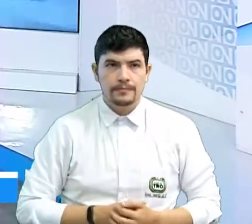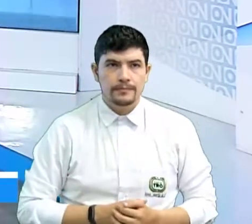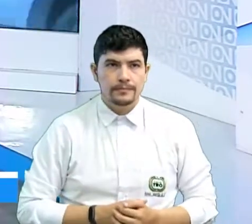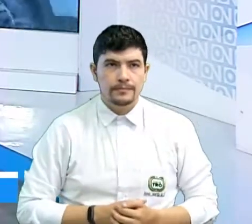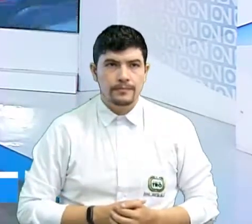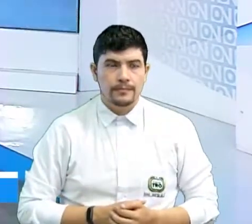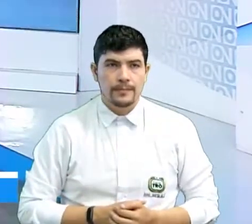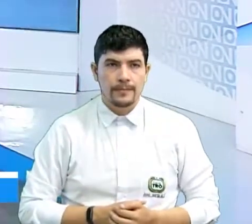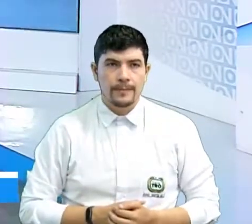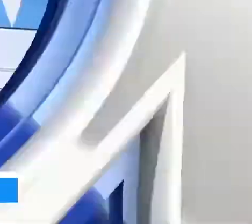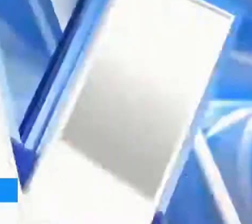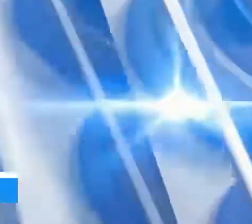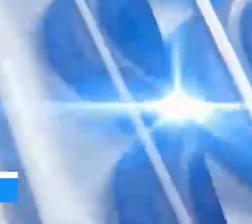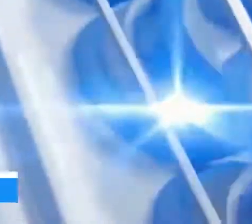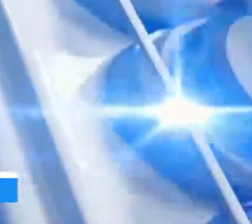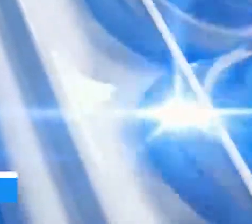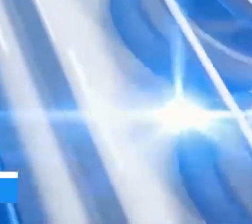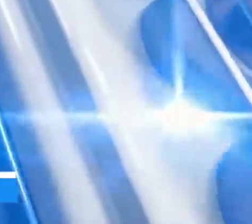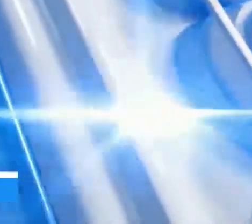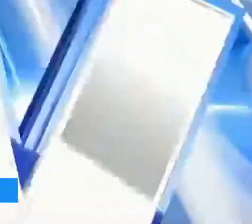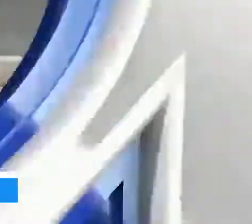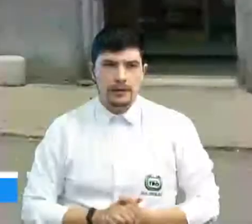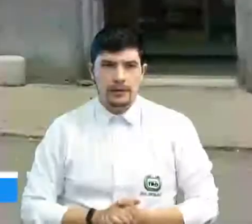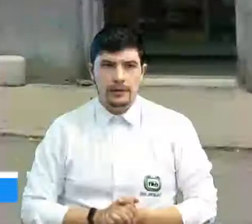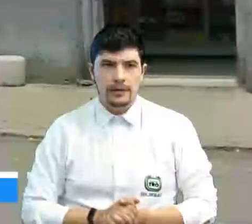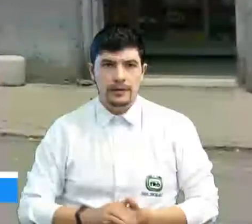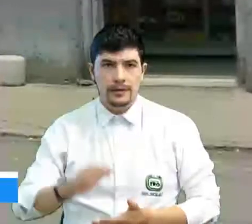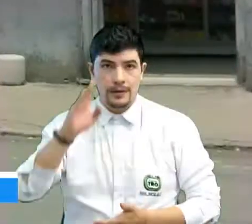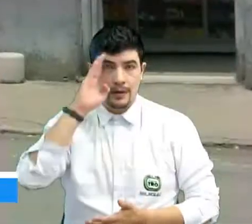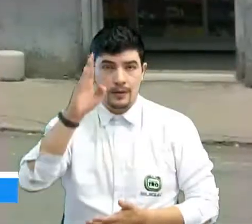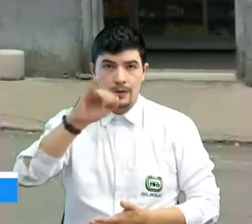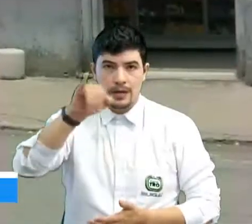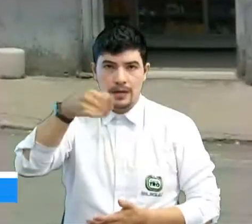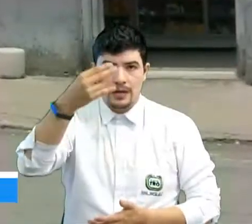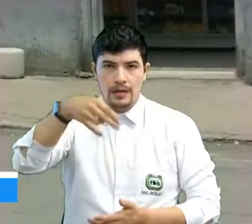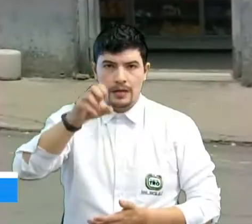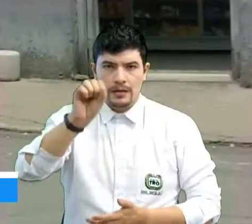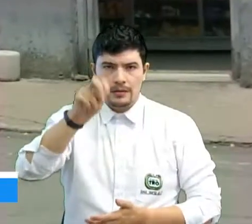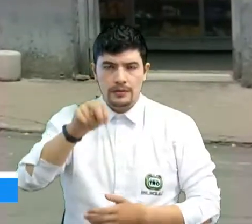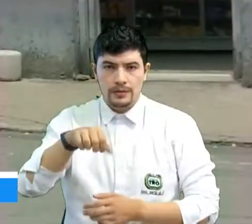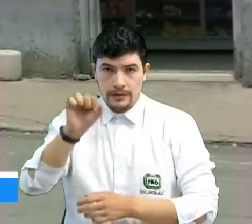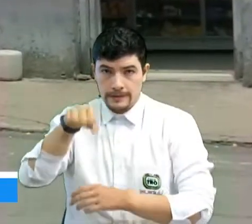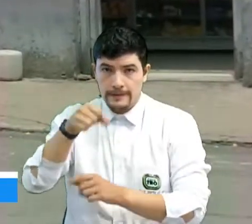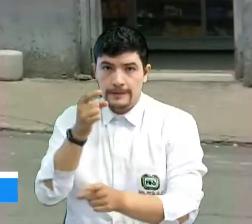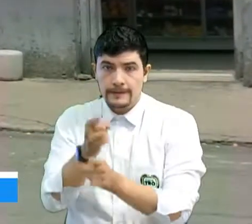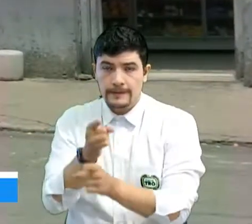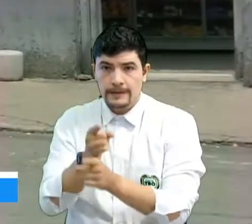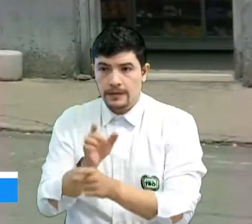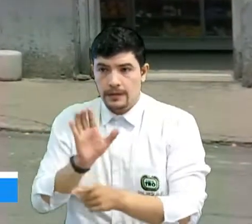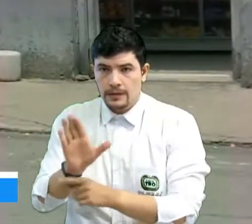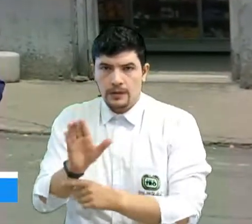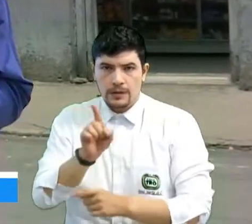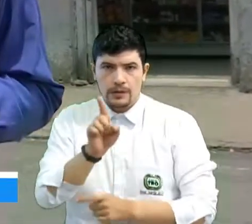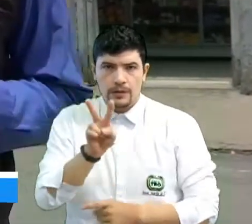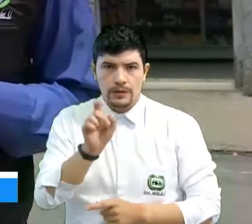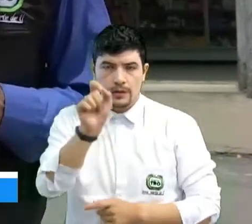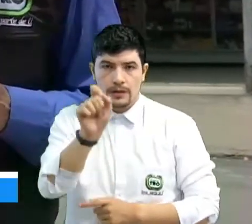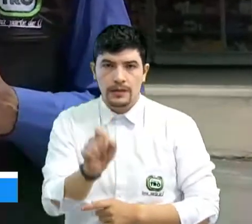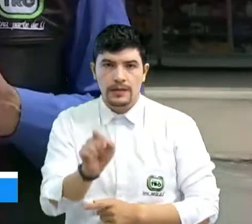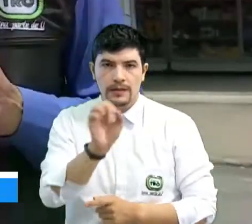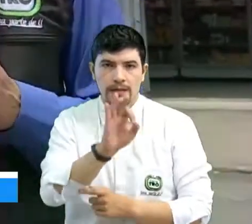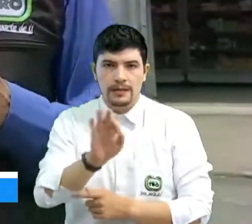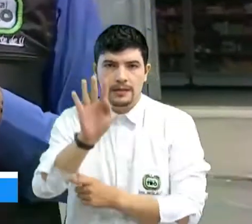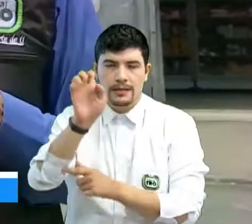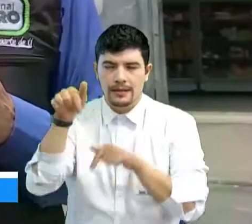Hola John, un cordial saludo para usted y para todos los televidentes. Cuando son las 12:39, este es el aspecto que